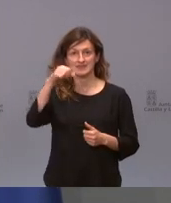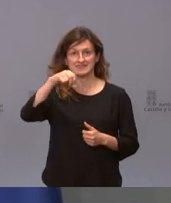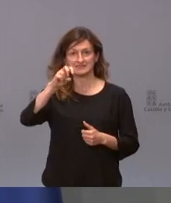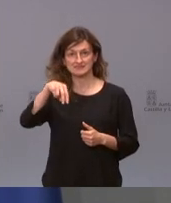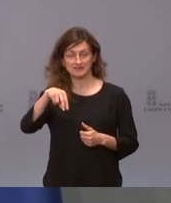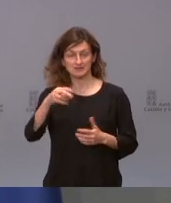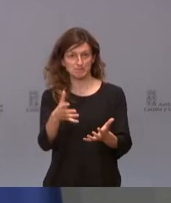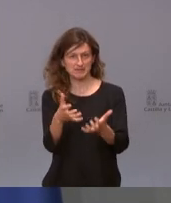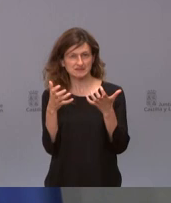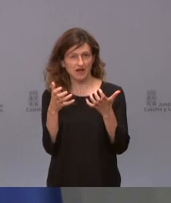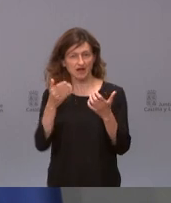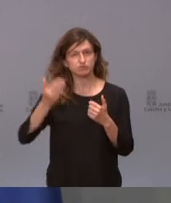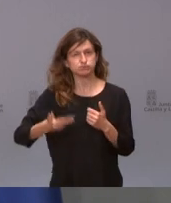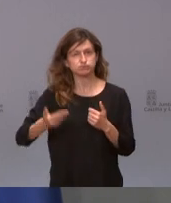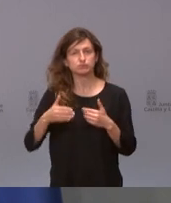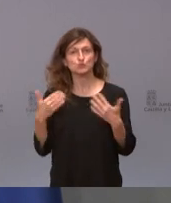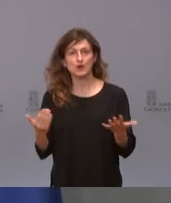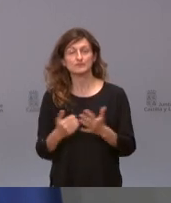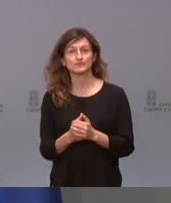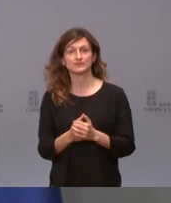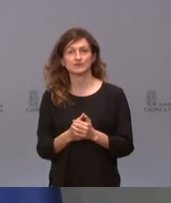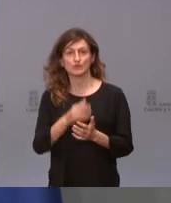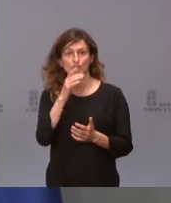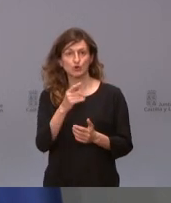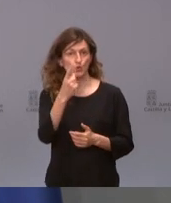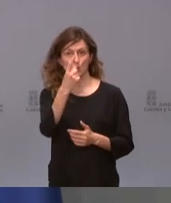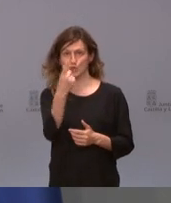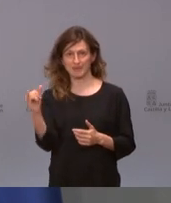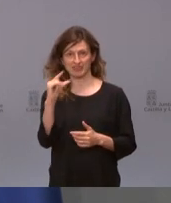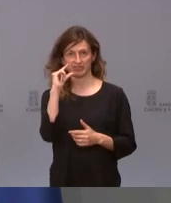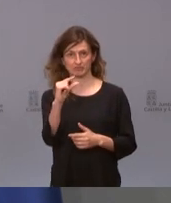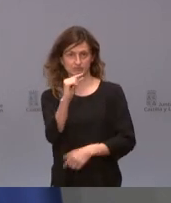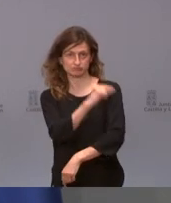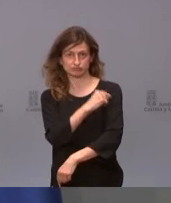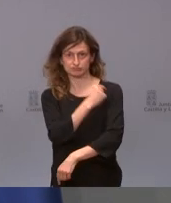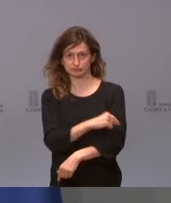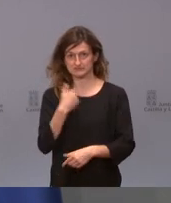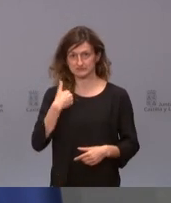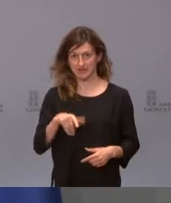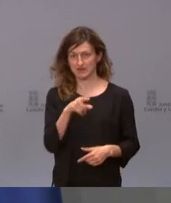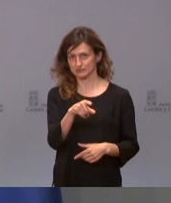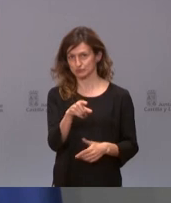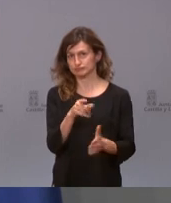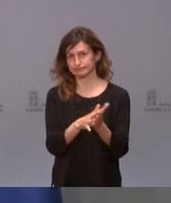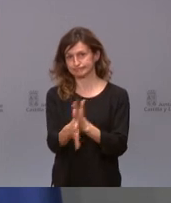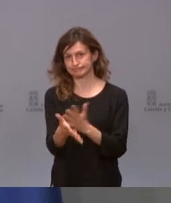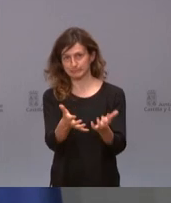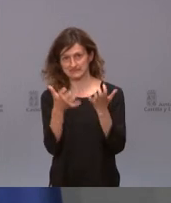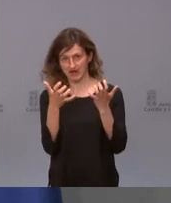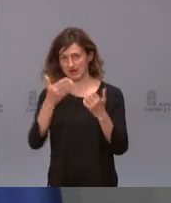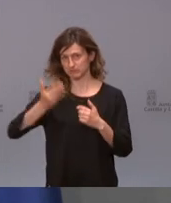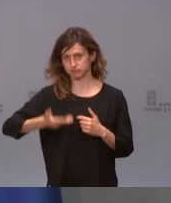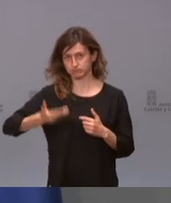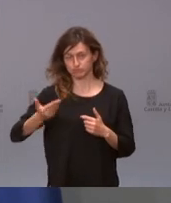las grandes ventajas que tiene es que es una sola dosis entonces esto es una yo creo que es una ventaja importante